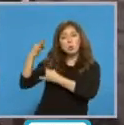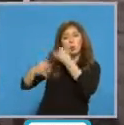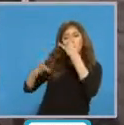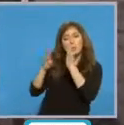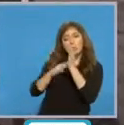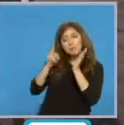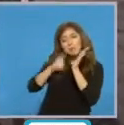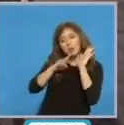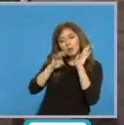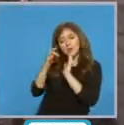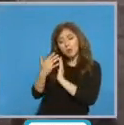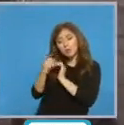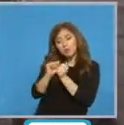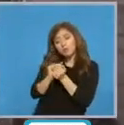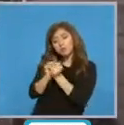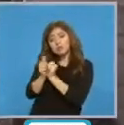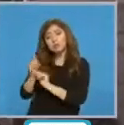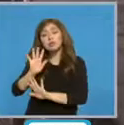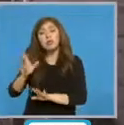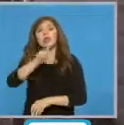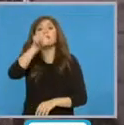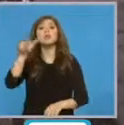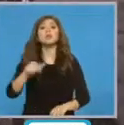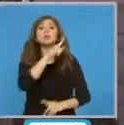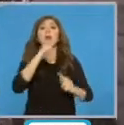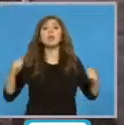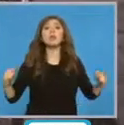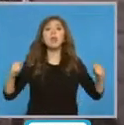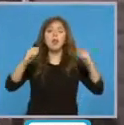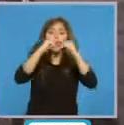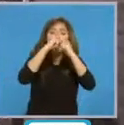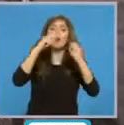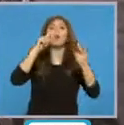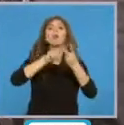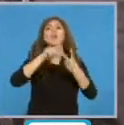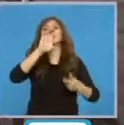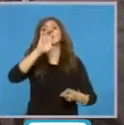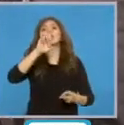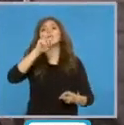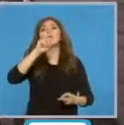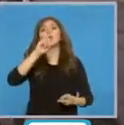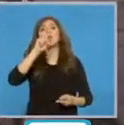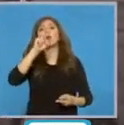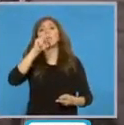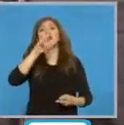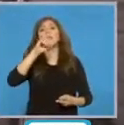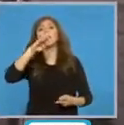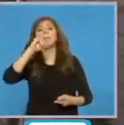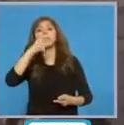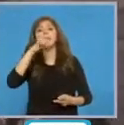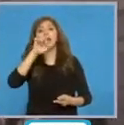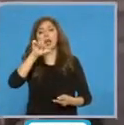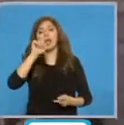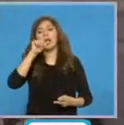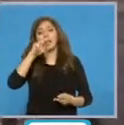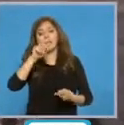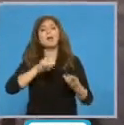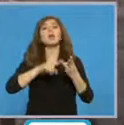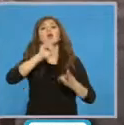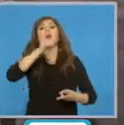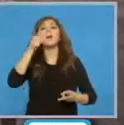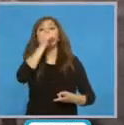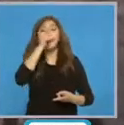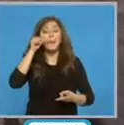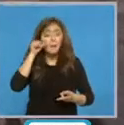60 ya era el furor Tlatelolco, la unidad, el centro urbano Miguel Alemán, el centro urbano Benito